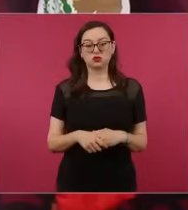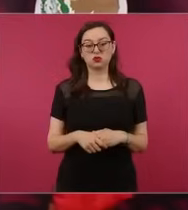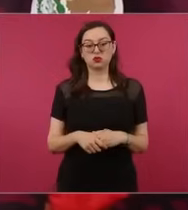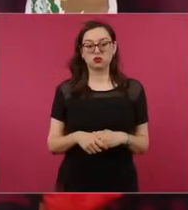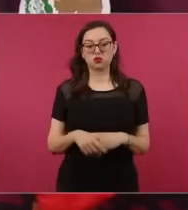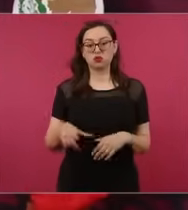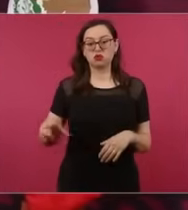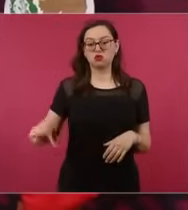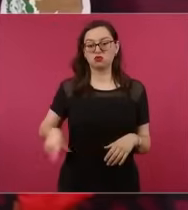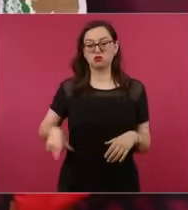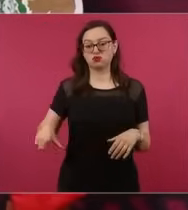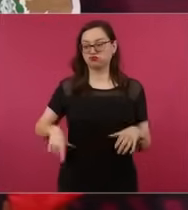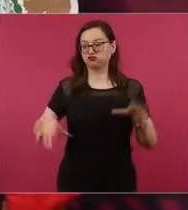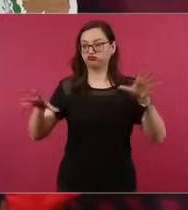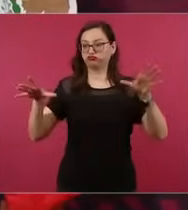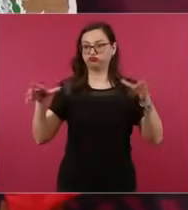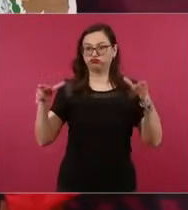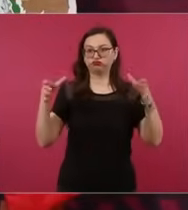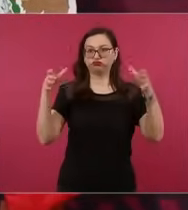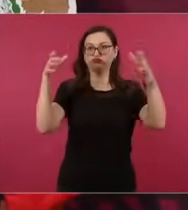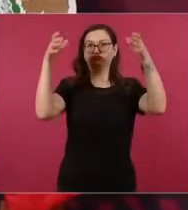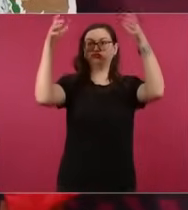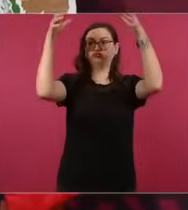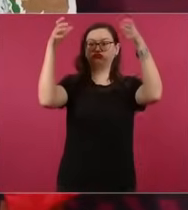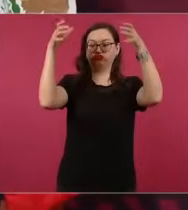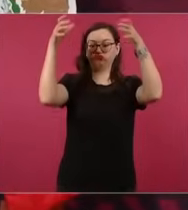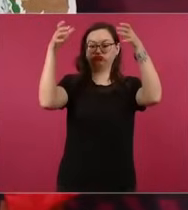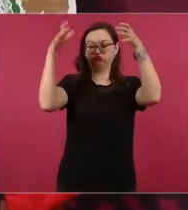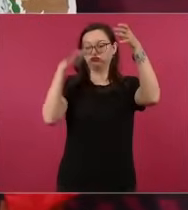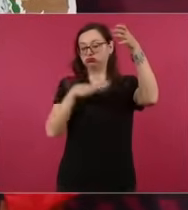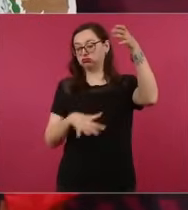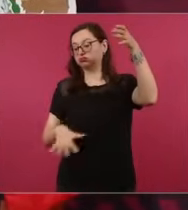Utilizando nada más al pueblo para legalizar el poder.